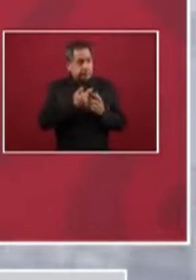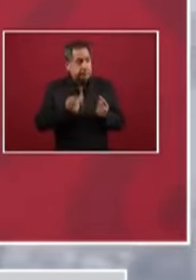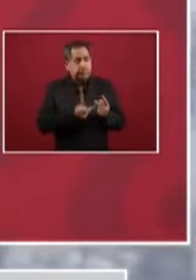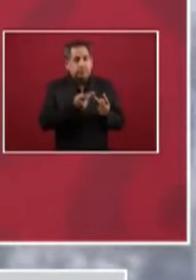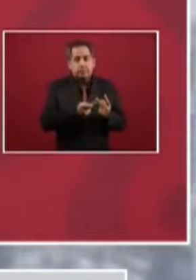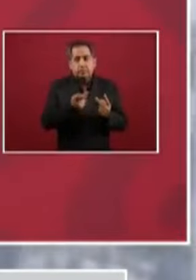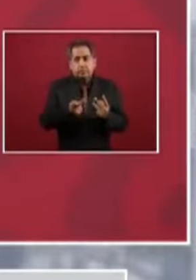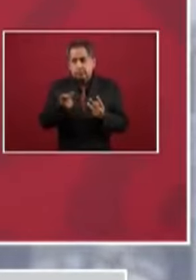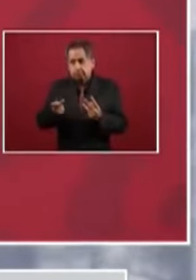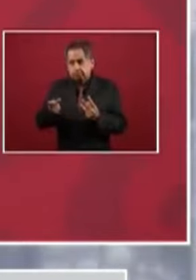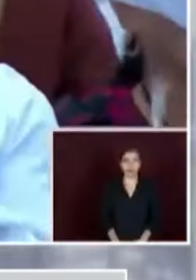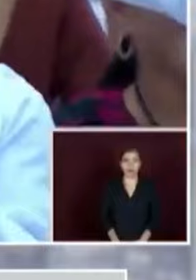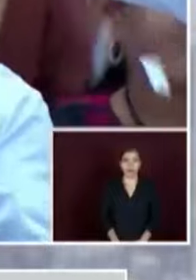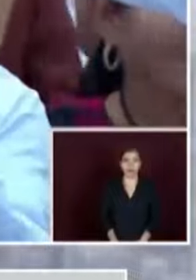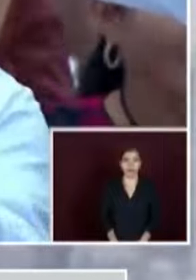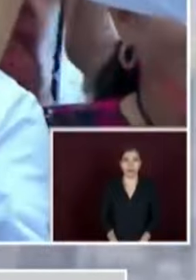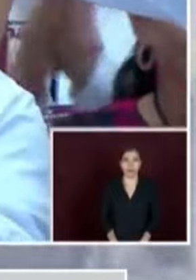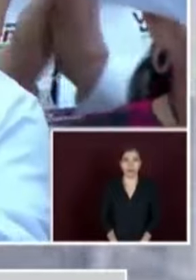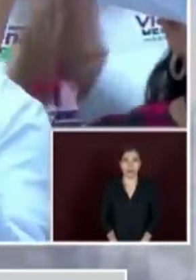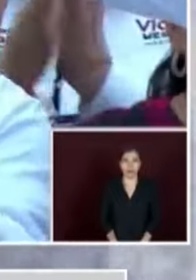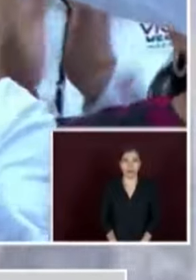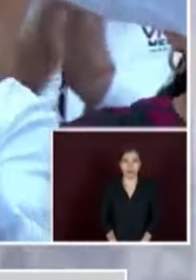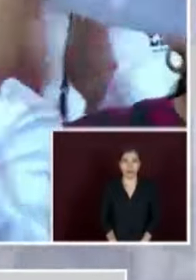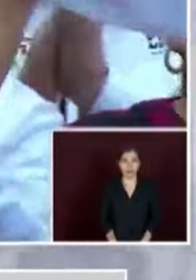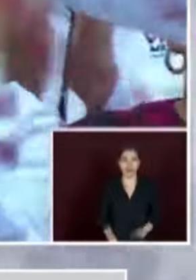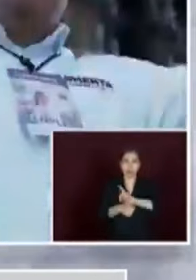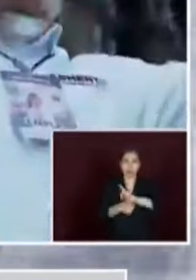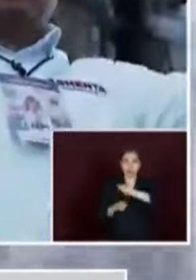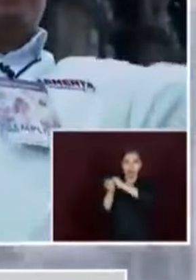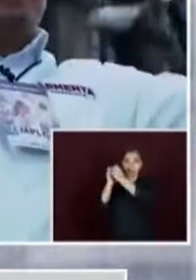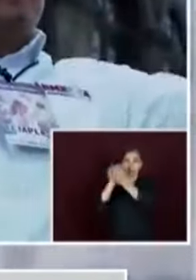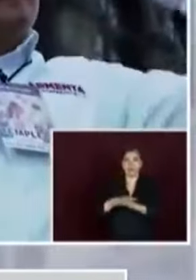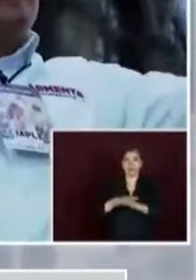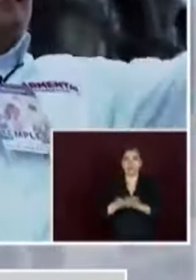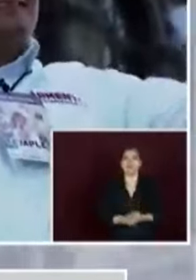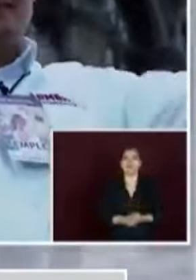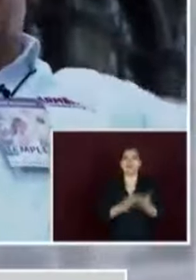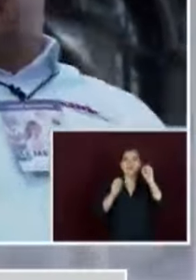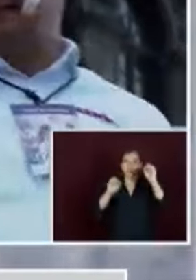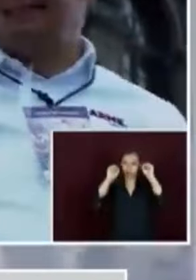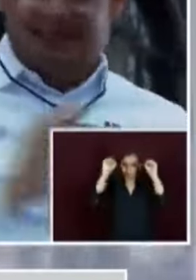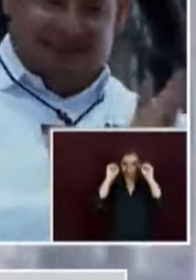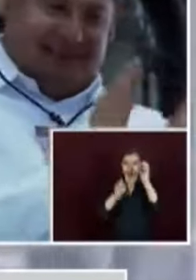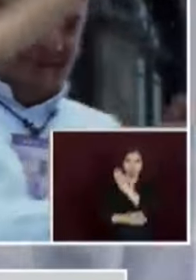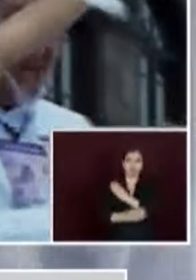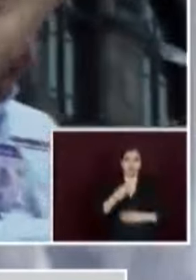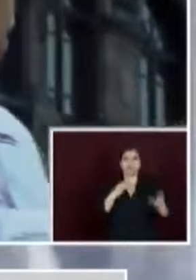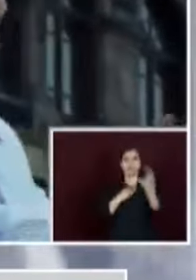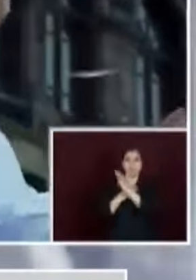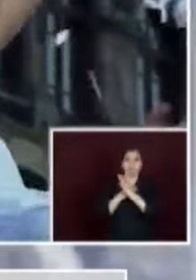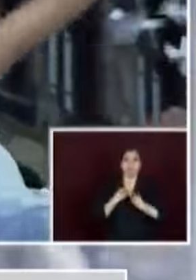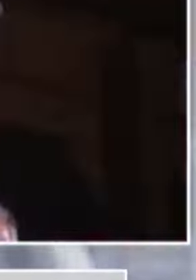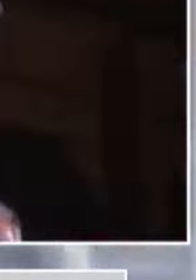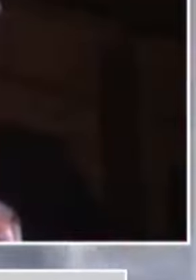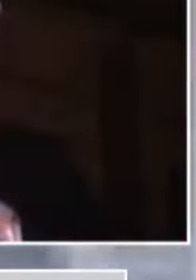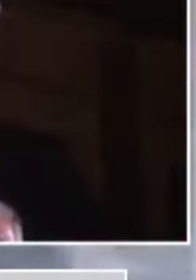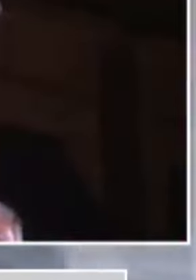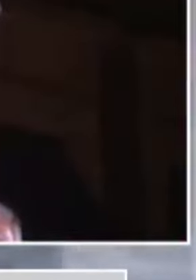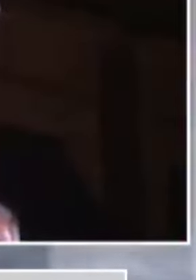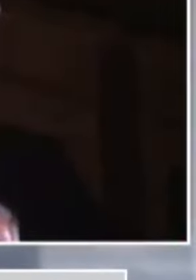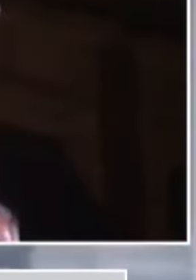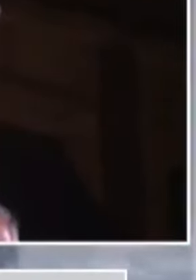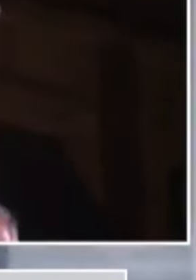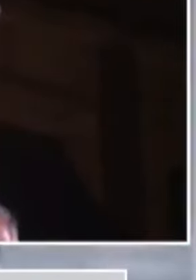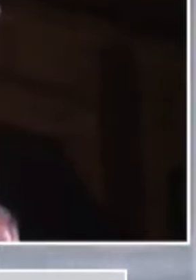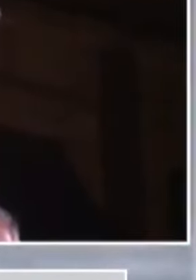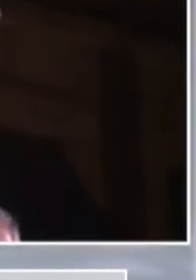al a la ciudad de de del Chapo Guzmán más de una vez y Se le veía abrazando a la mamá del Chapo son cosas y relaciones que que no se deberían